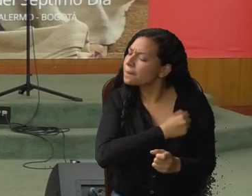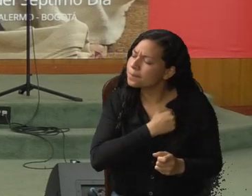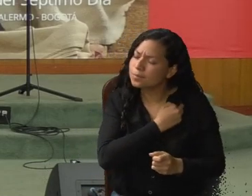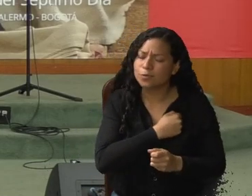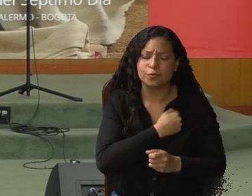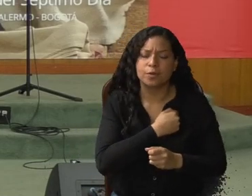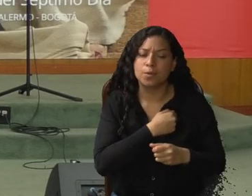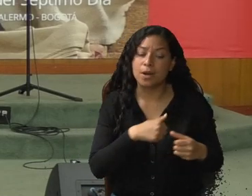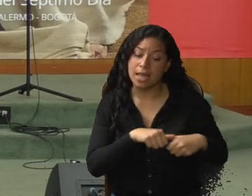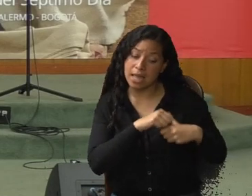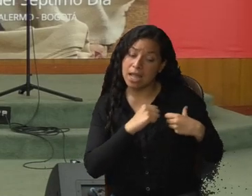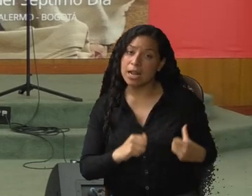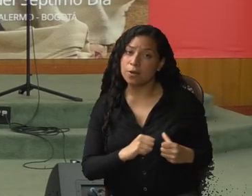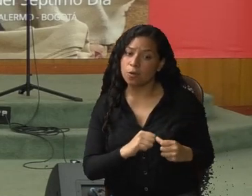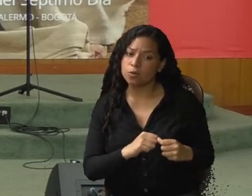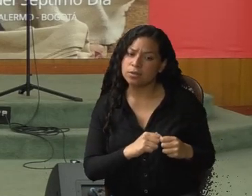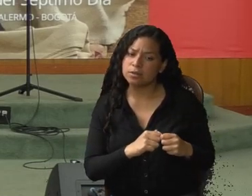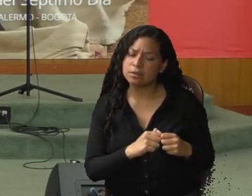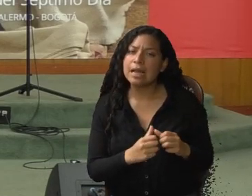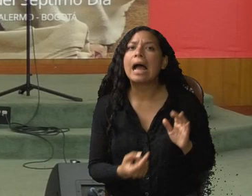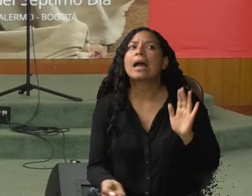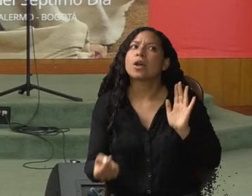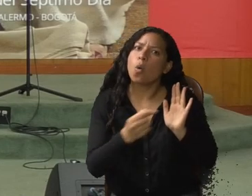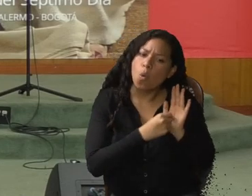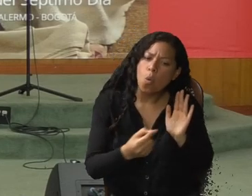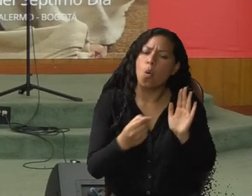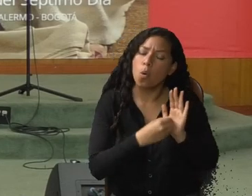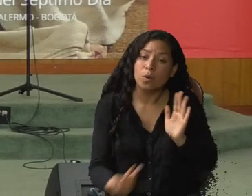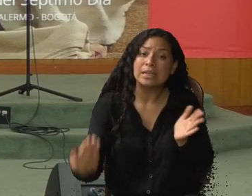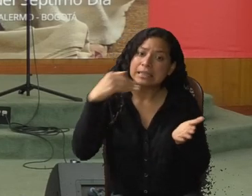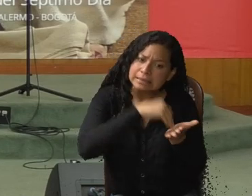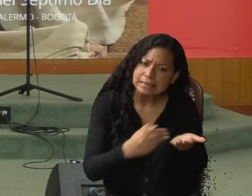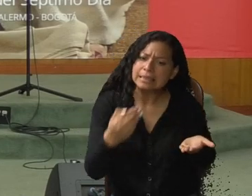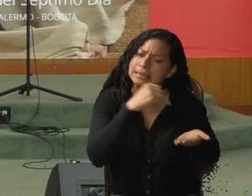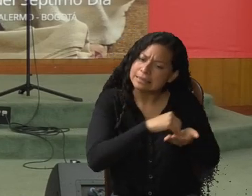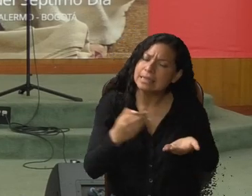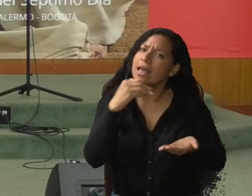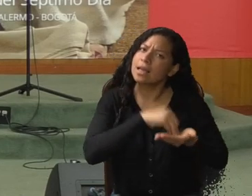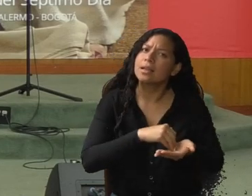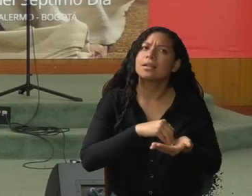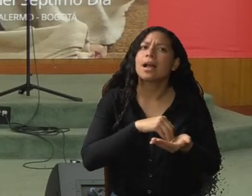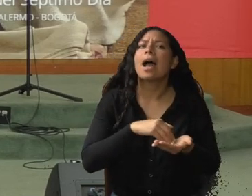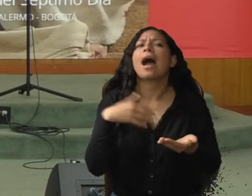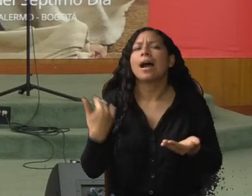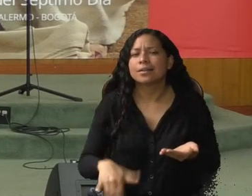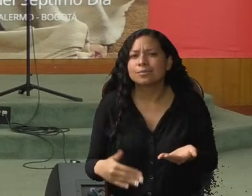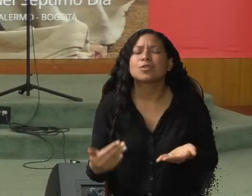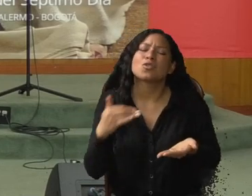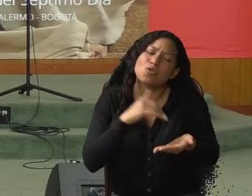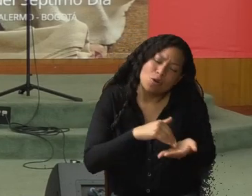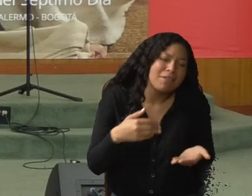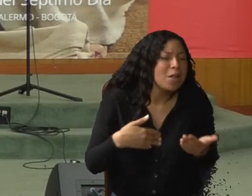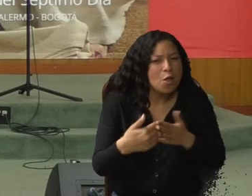cada una de las personas que estamos aquí, hasta que no entreguemos hasta el último aliento de nuestra vida para tu honra y